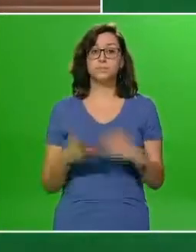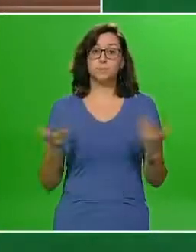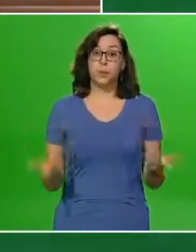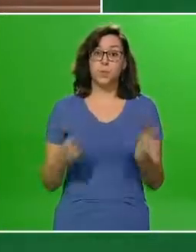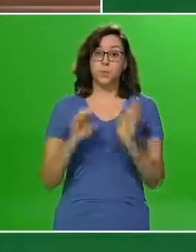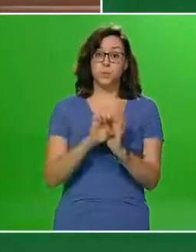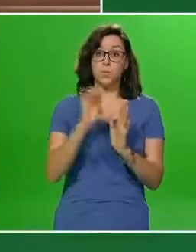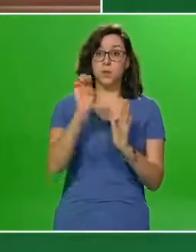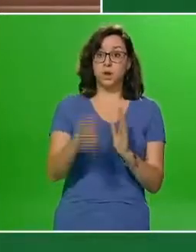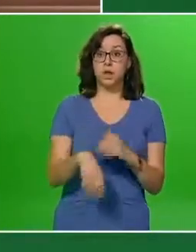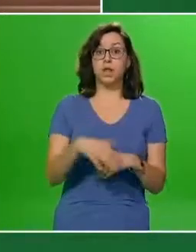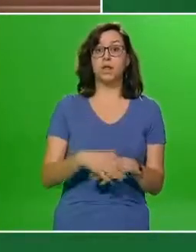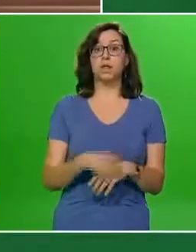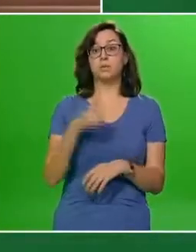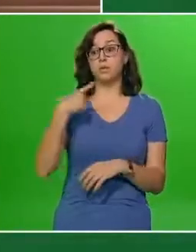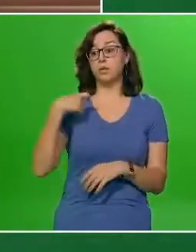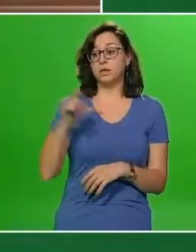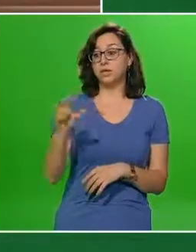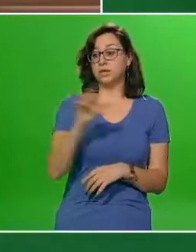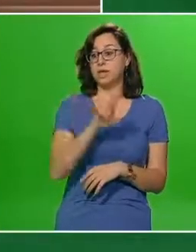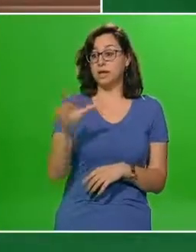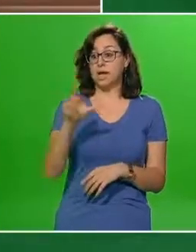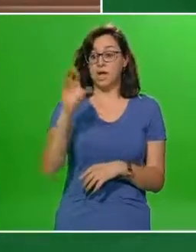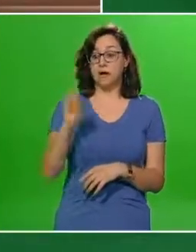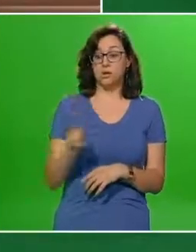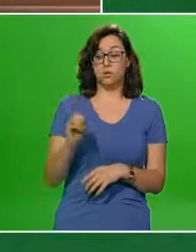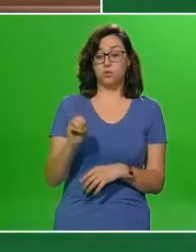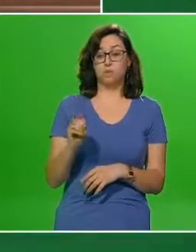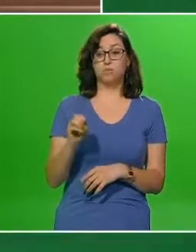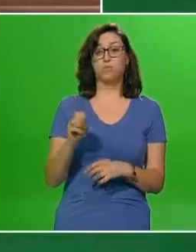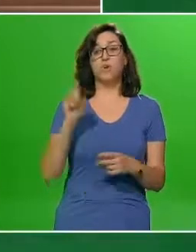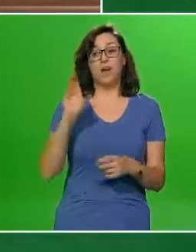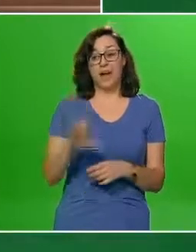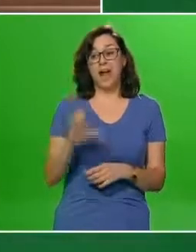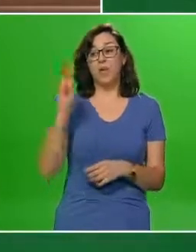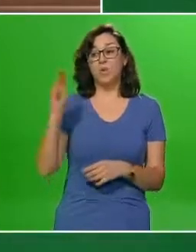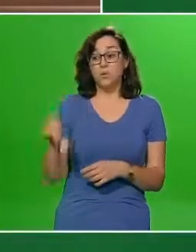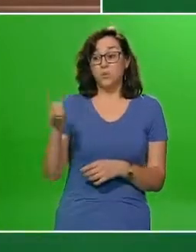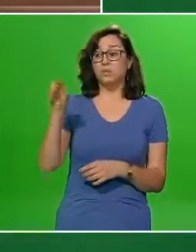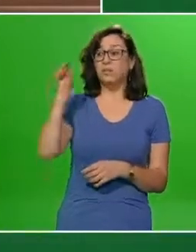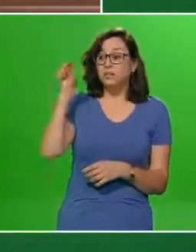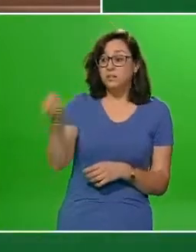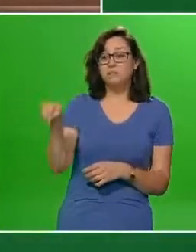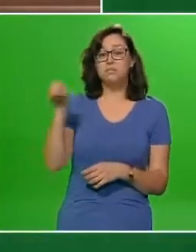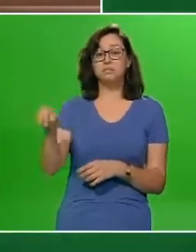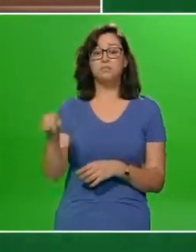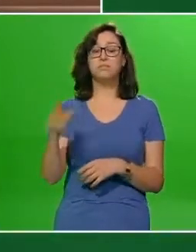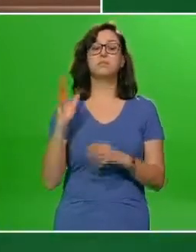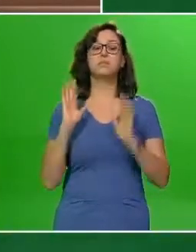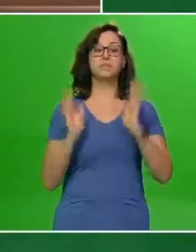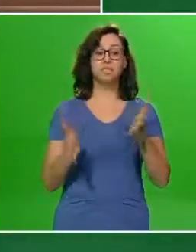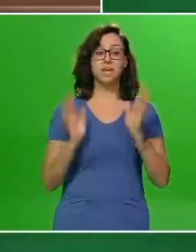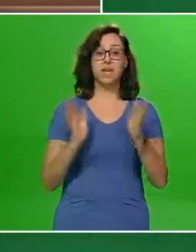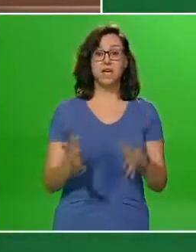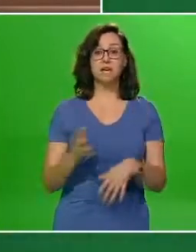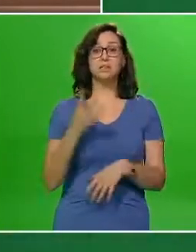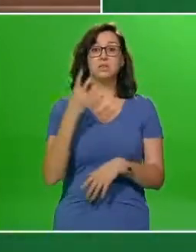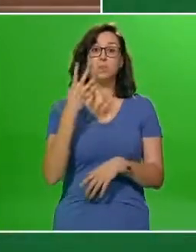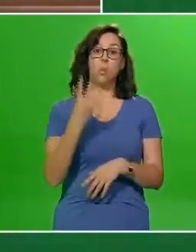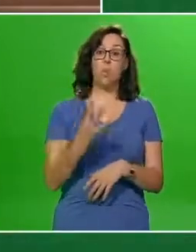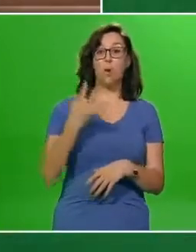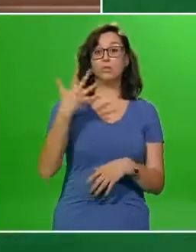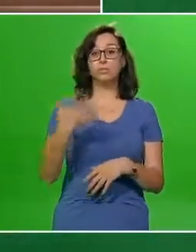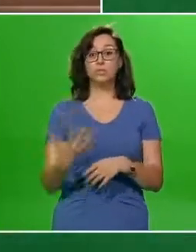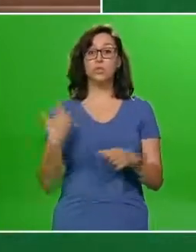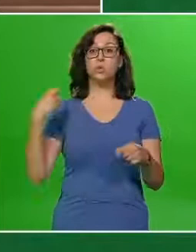caso específico de Quintana Roo, específicamente en Cancún, donde hemos tenido ya al menos 4 o 5 semanas de